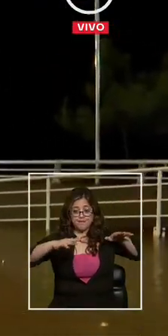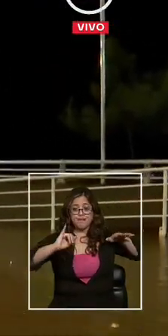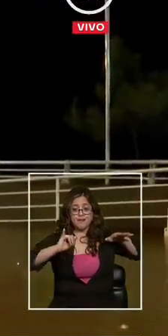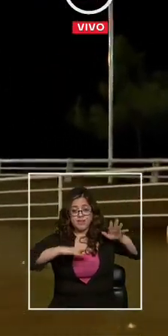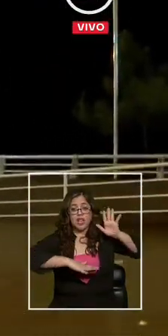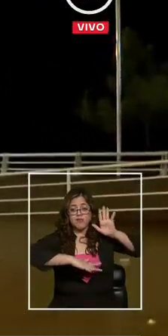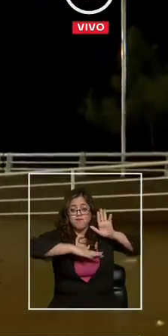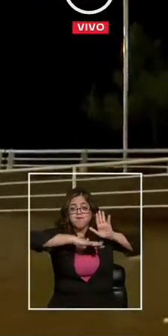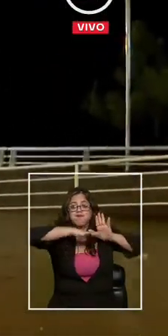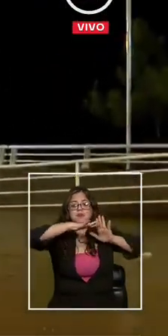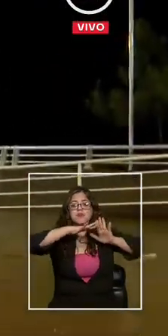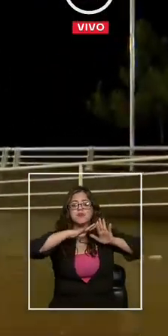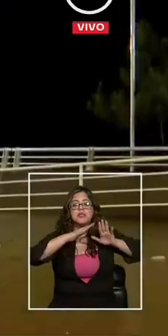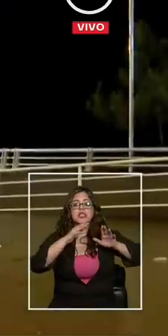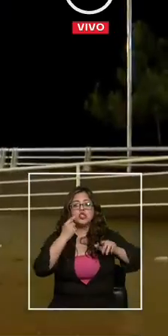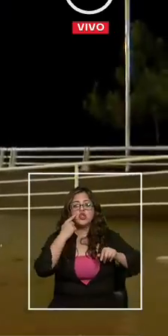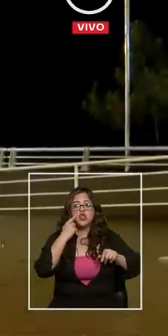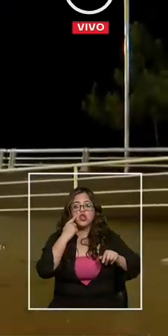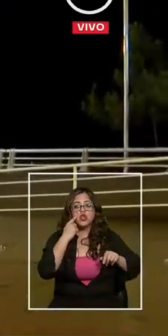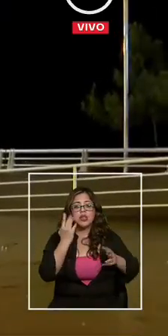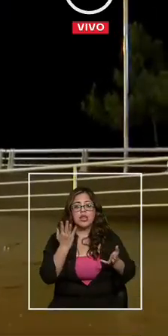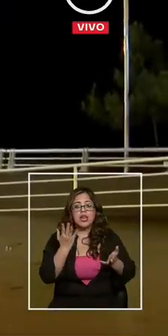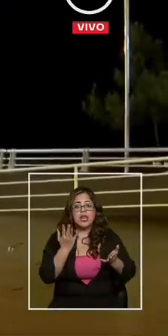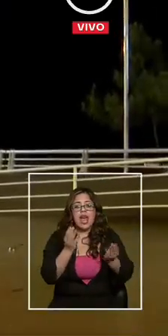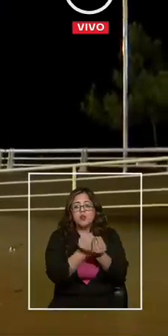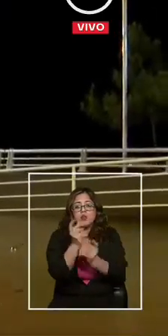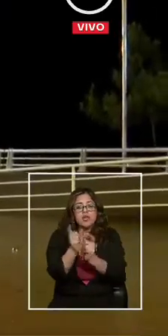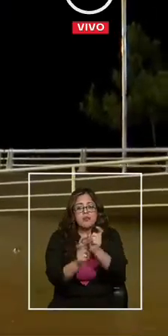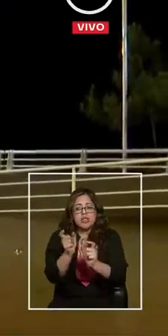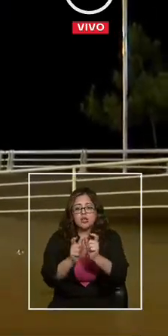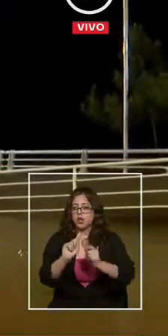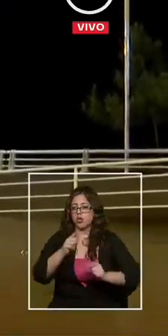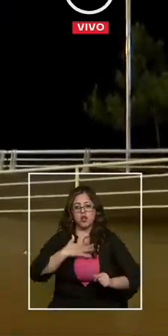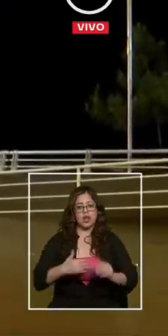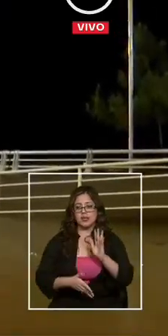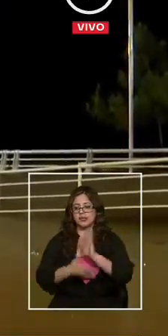varias casas que no han querido los moradores abandonar de manera preventiva.